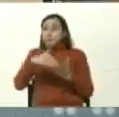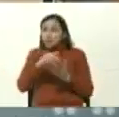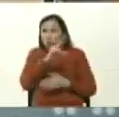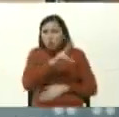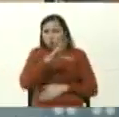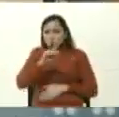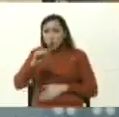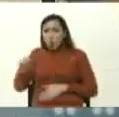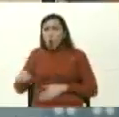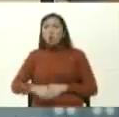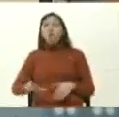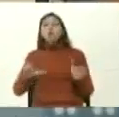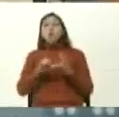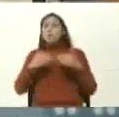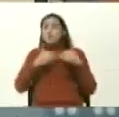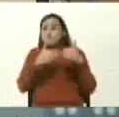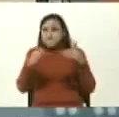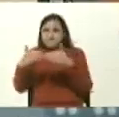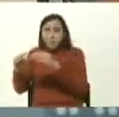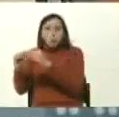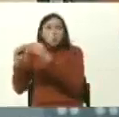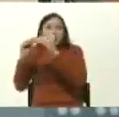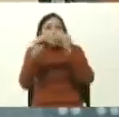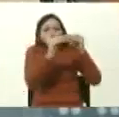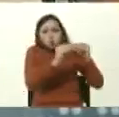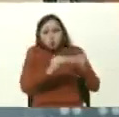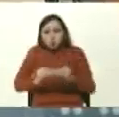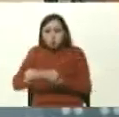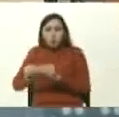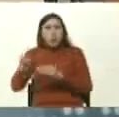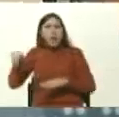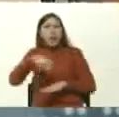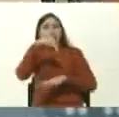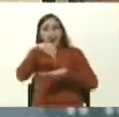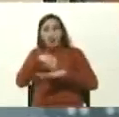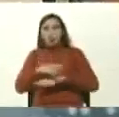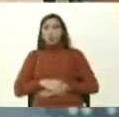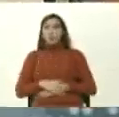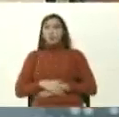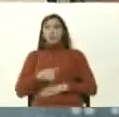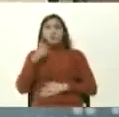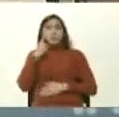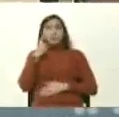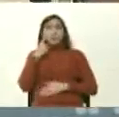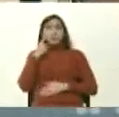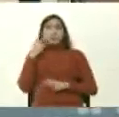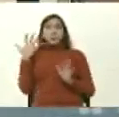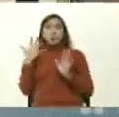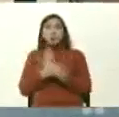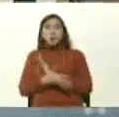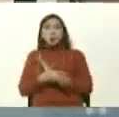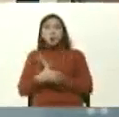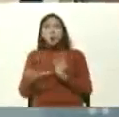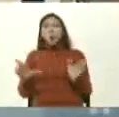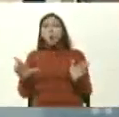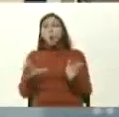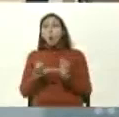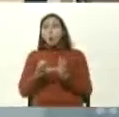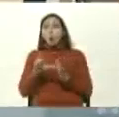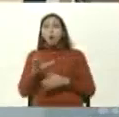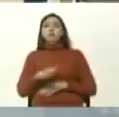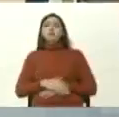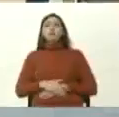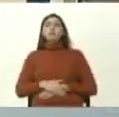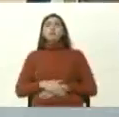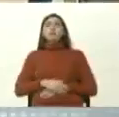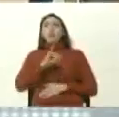3.200 planteles educativos fueron rehabilitados a nivel nacional. Mira qué bonita quedó la unidad en el